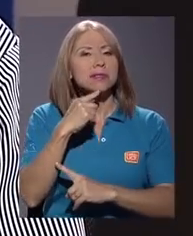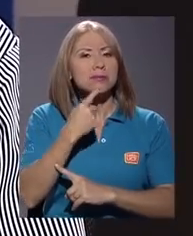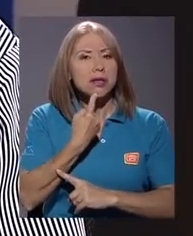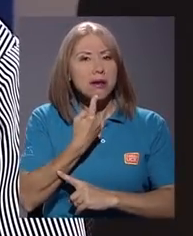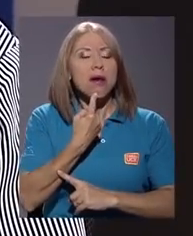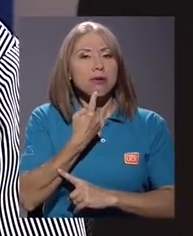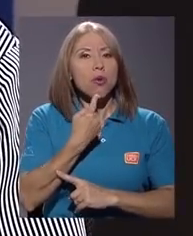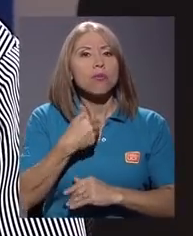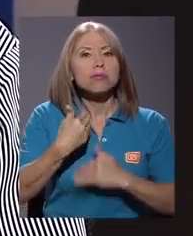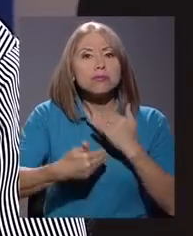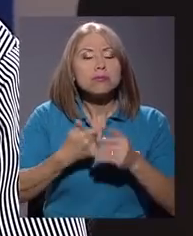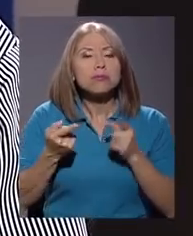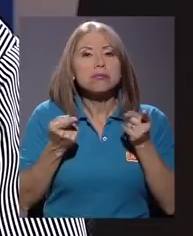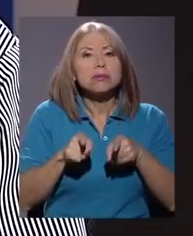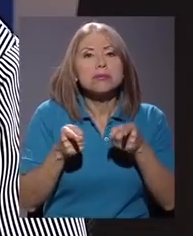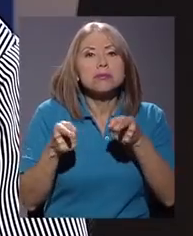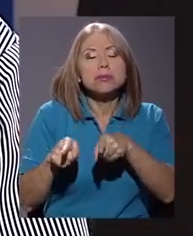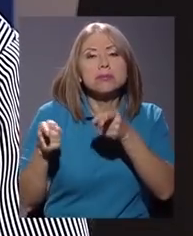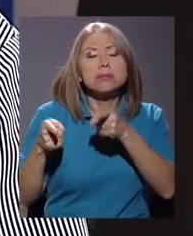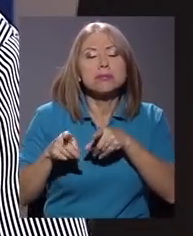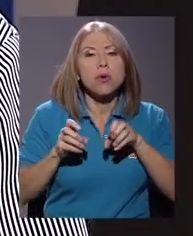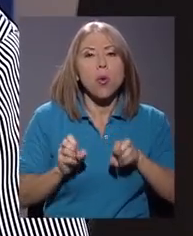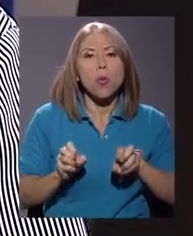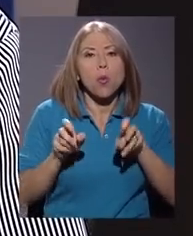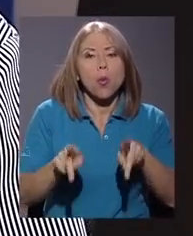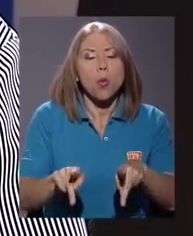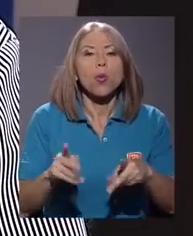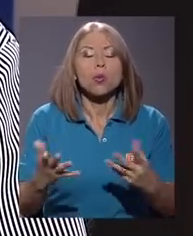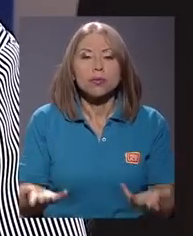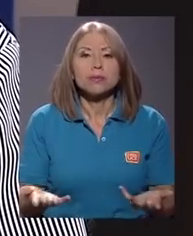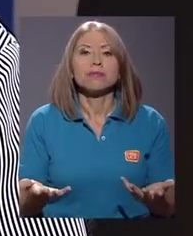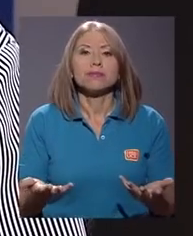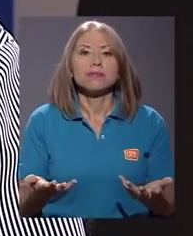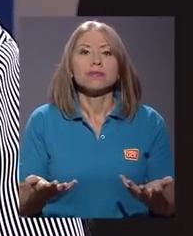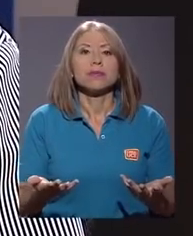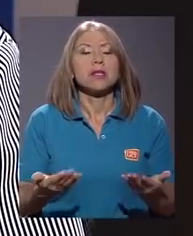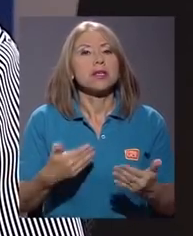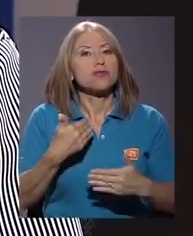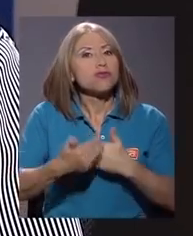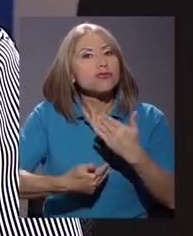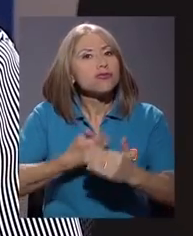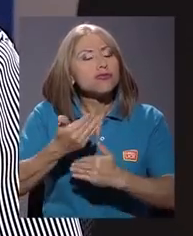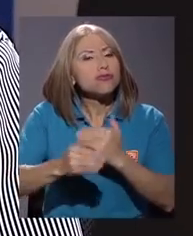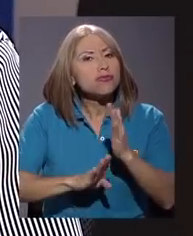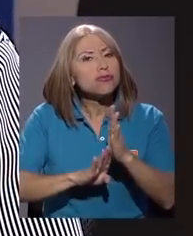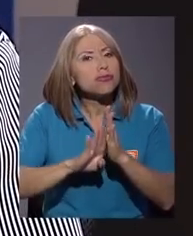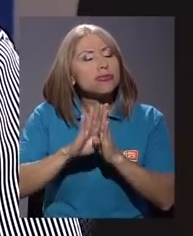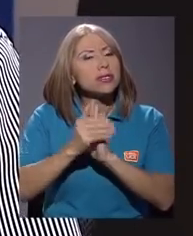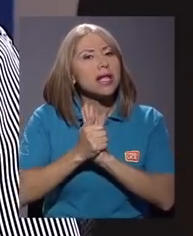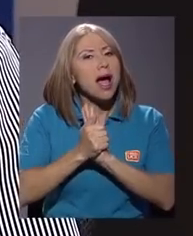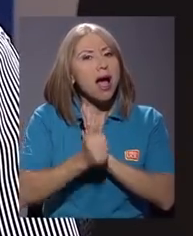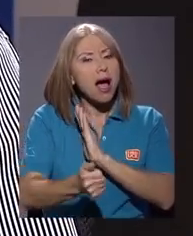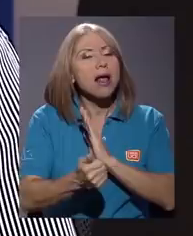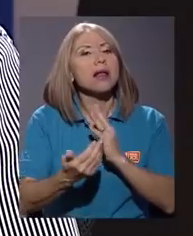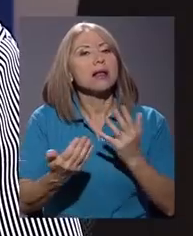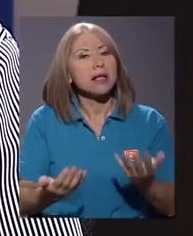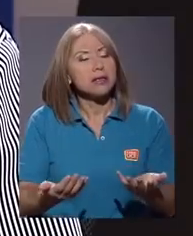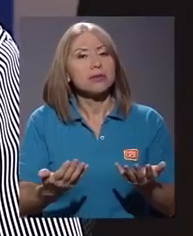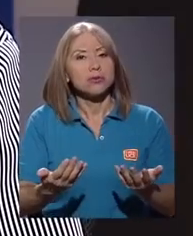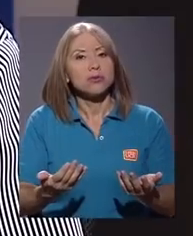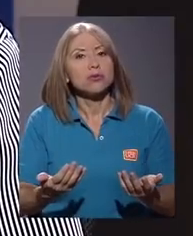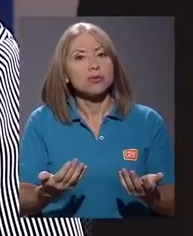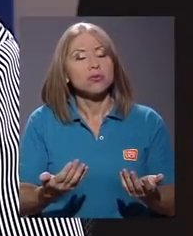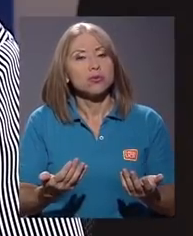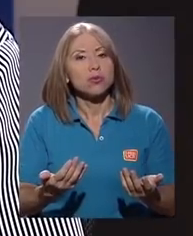eh oportunidades se me se me validó el el el talento que que mostré y y